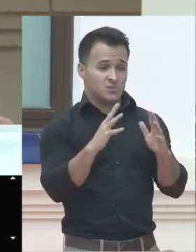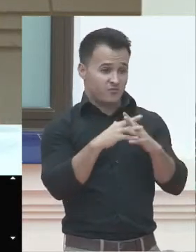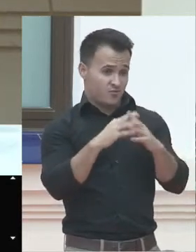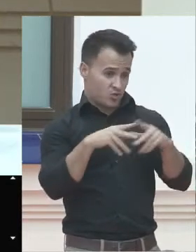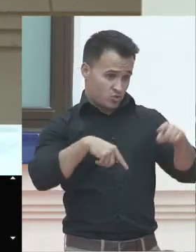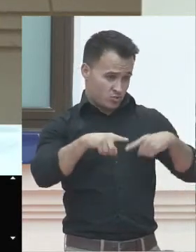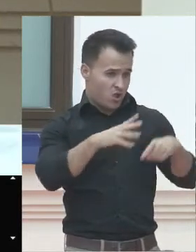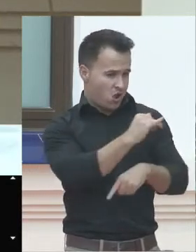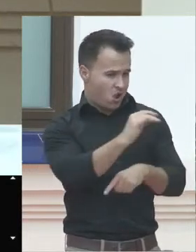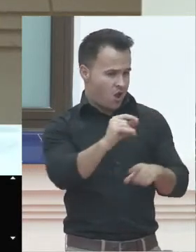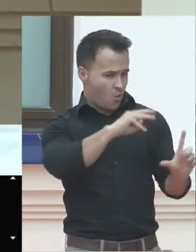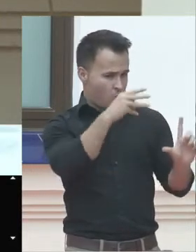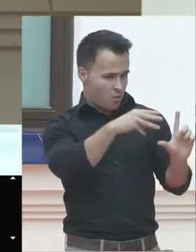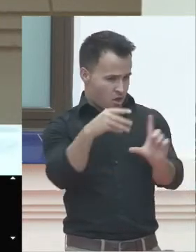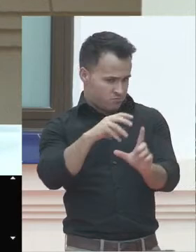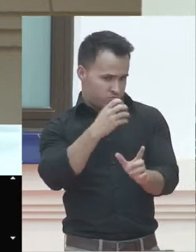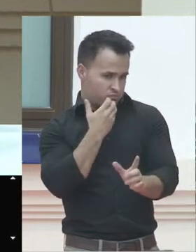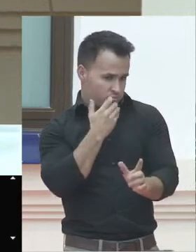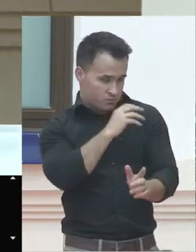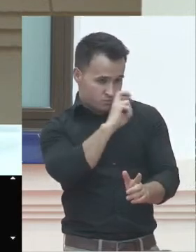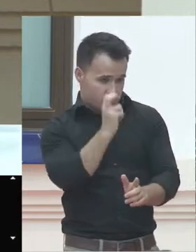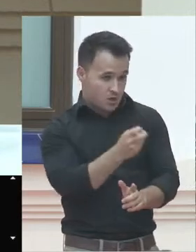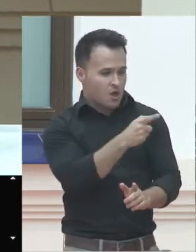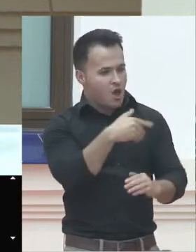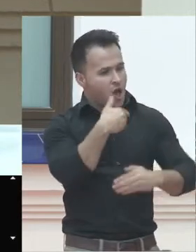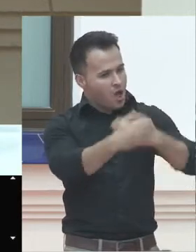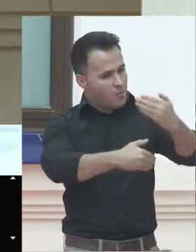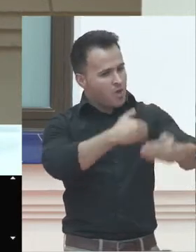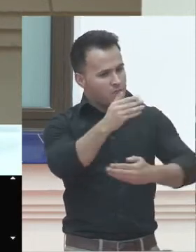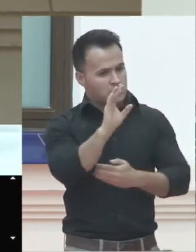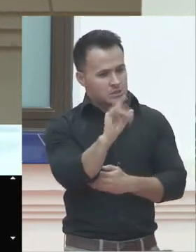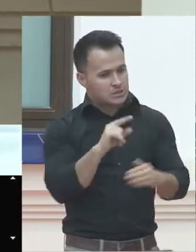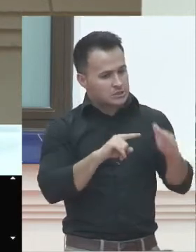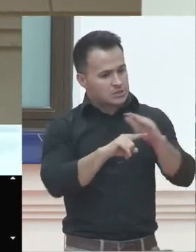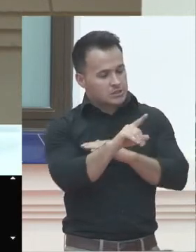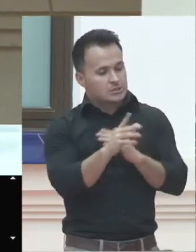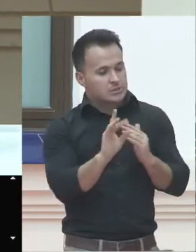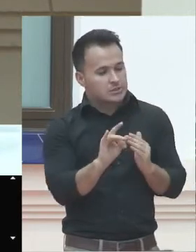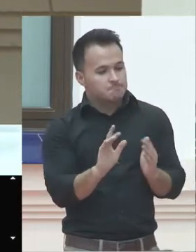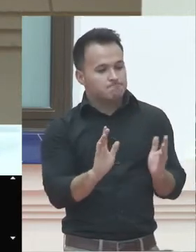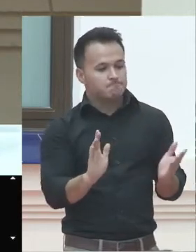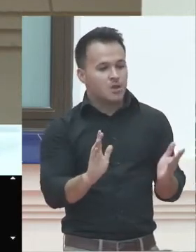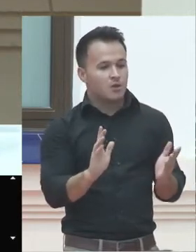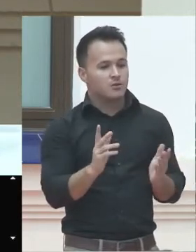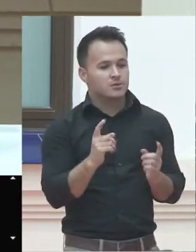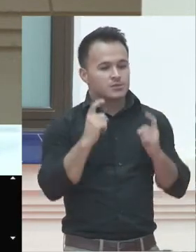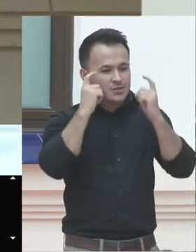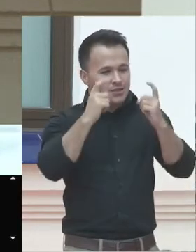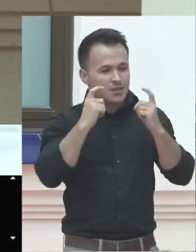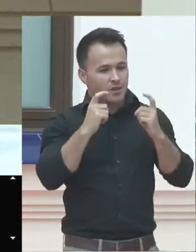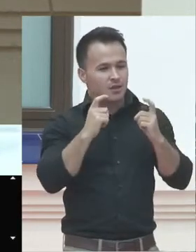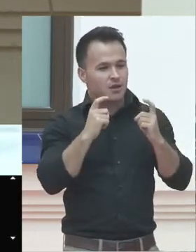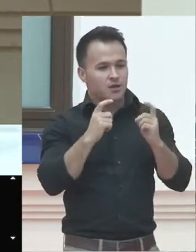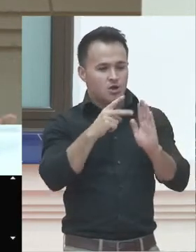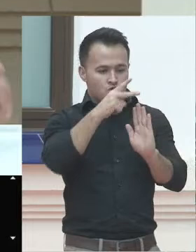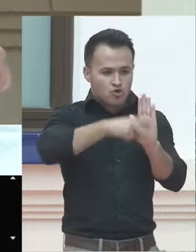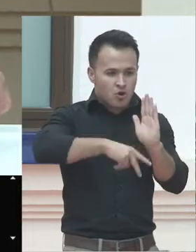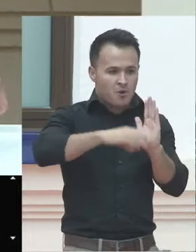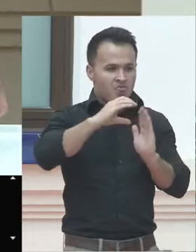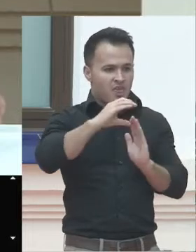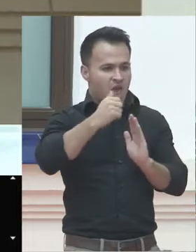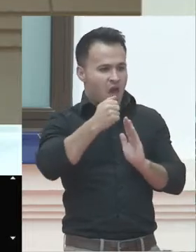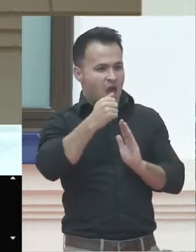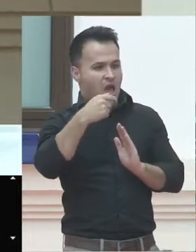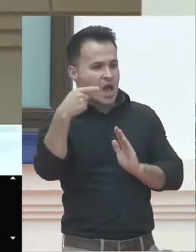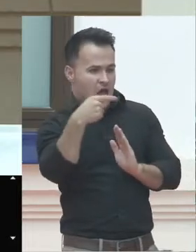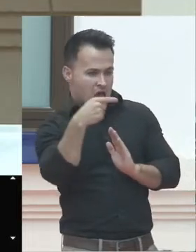de transporte, se ha ido avanzando, se intenta llevar a cabo el cumplimiento de la WCAG, que es la normativa internacional para